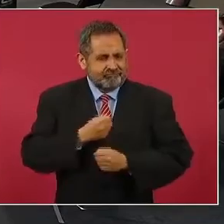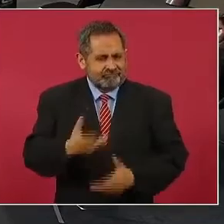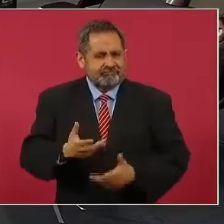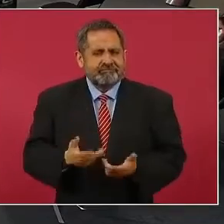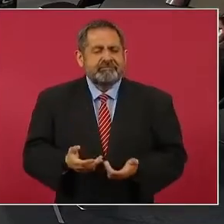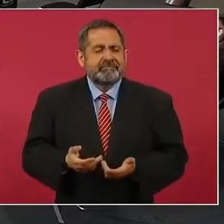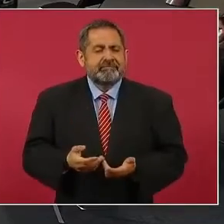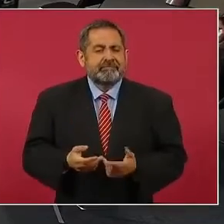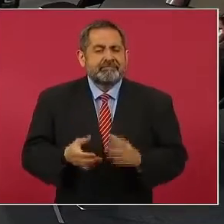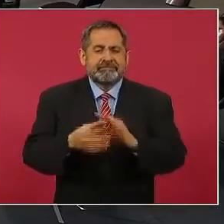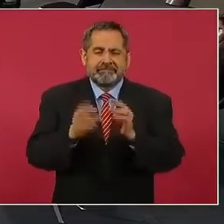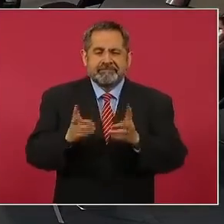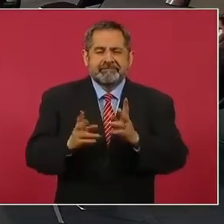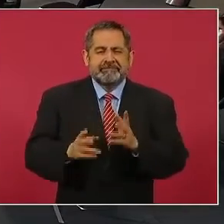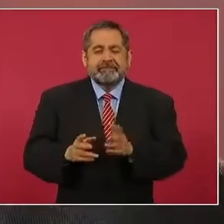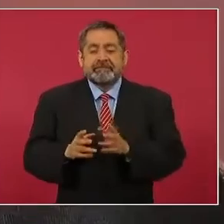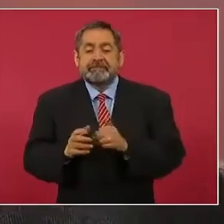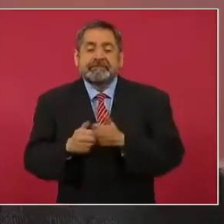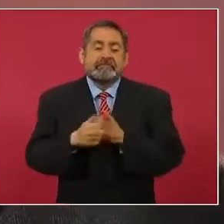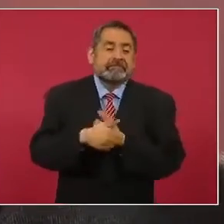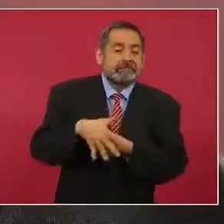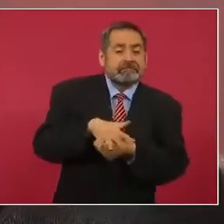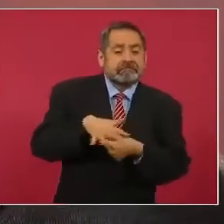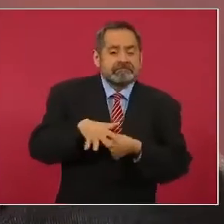¿para qué vamos a andar